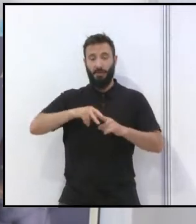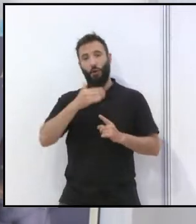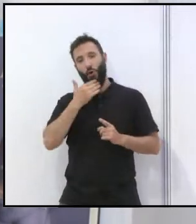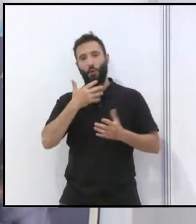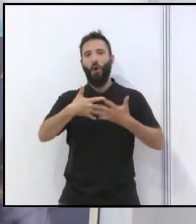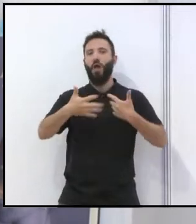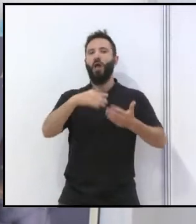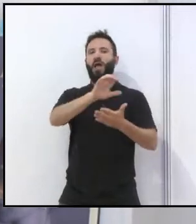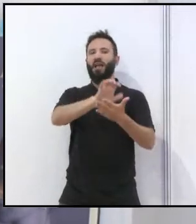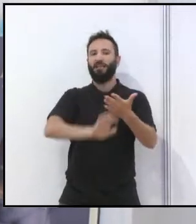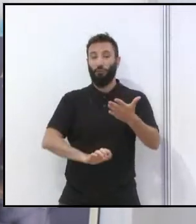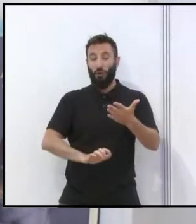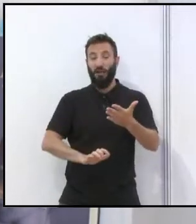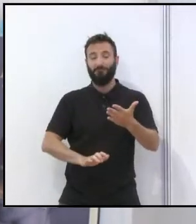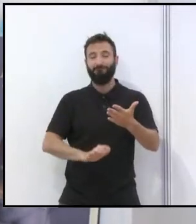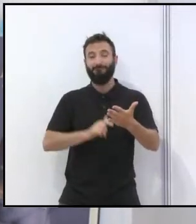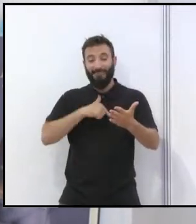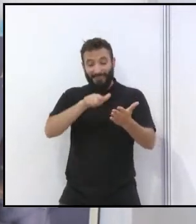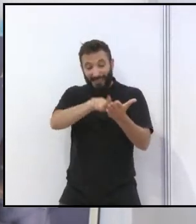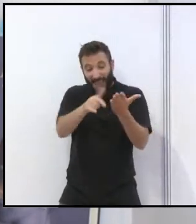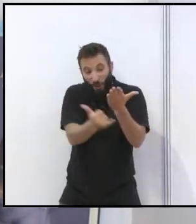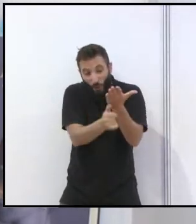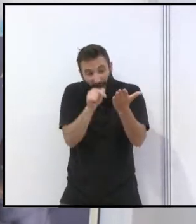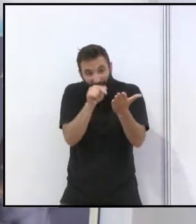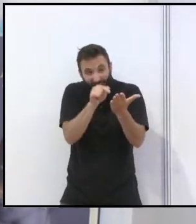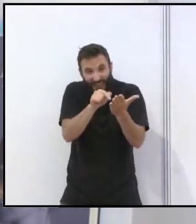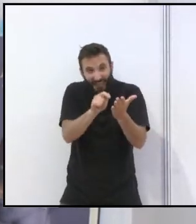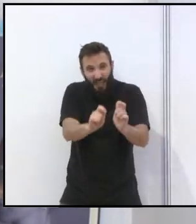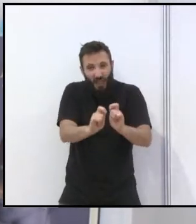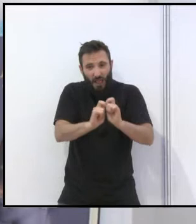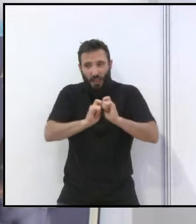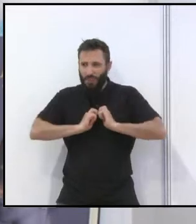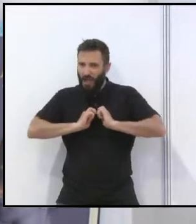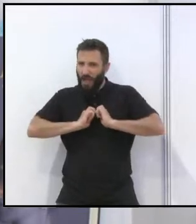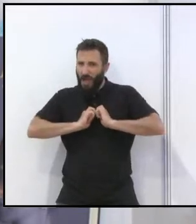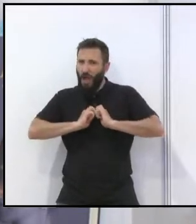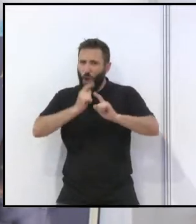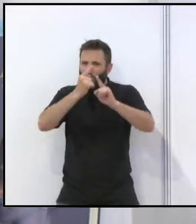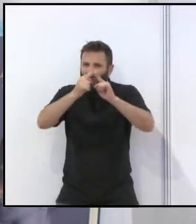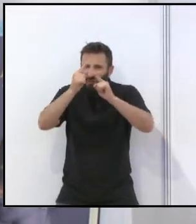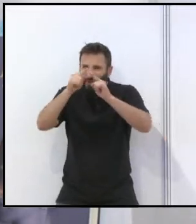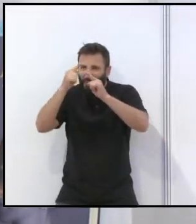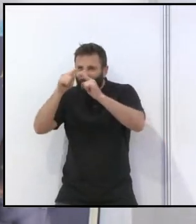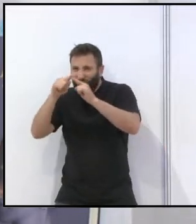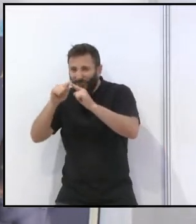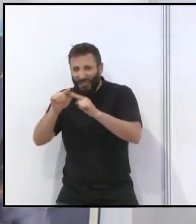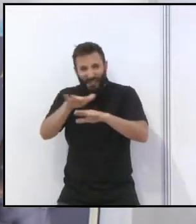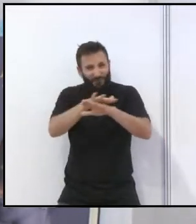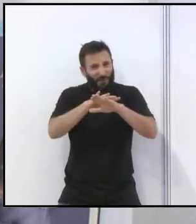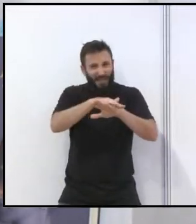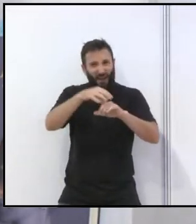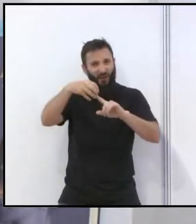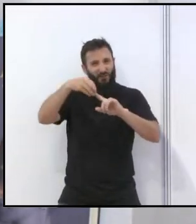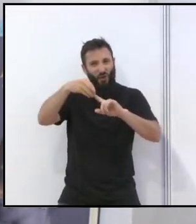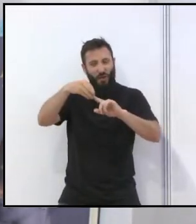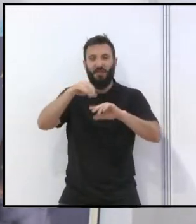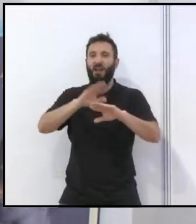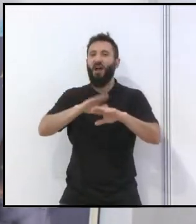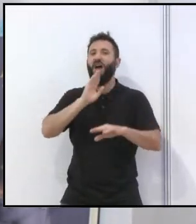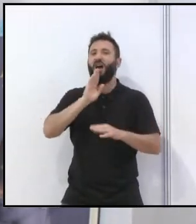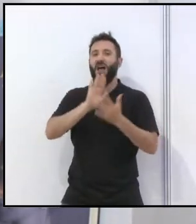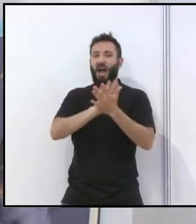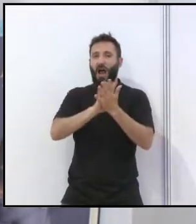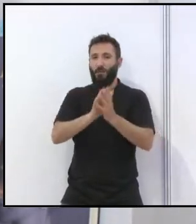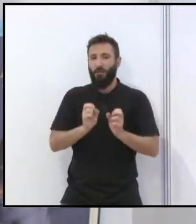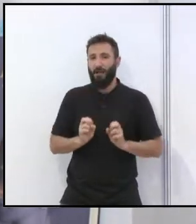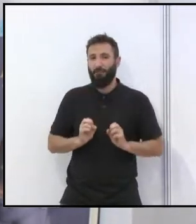escritores, el propio lenguaje está cargado de sedimentos fundamentales de lo que decía al principio de la charla,